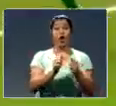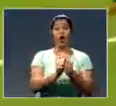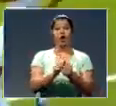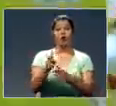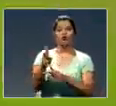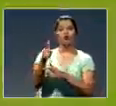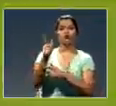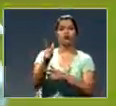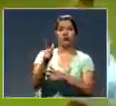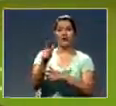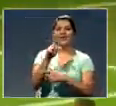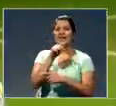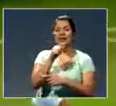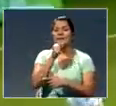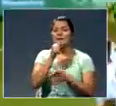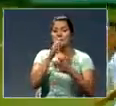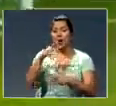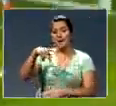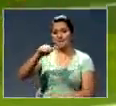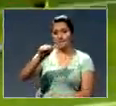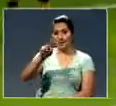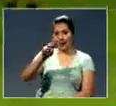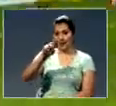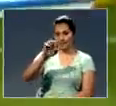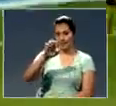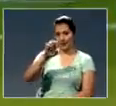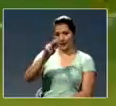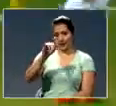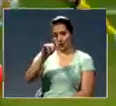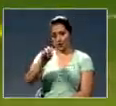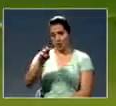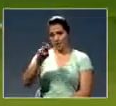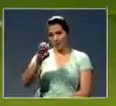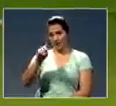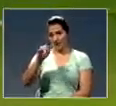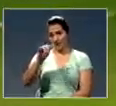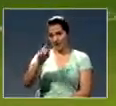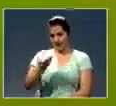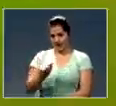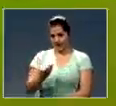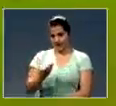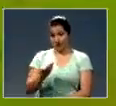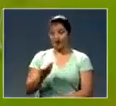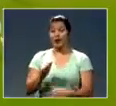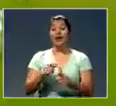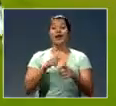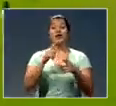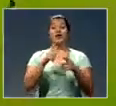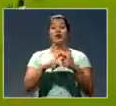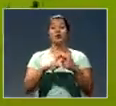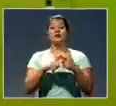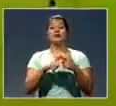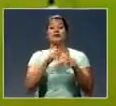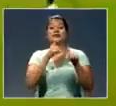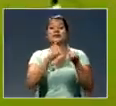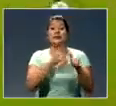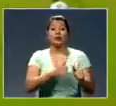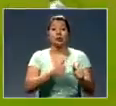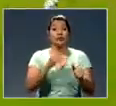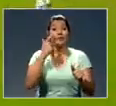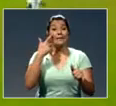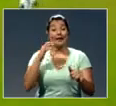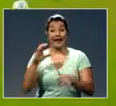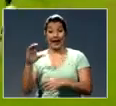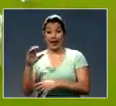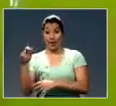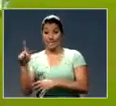Medina, involucrado con el presunto intermediario John Gilberto Gutiérrez. Este denuncia un supuesto fraude por parte de Carlos